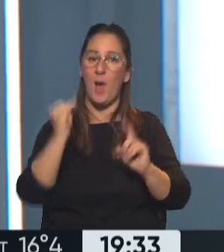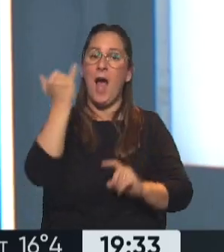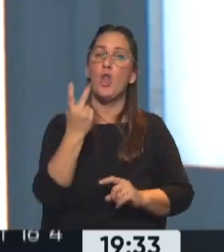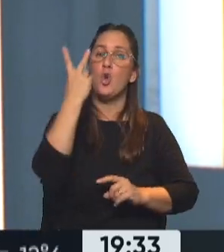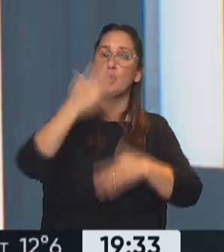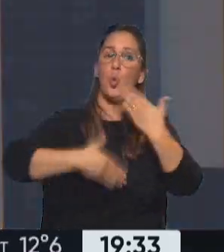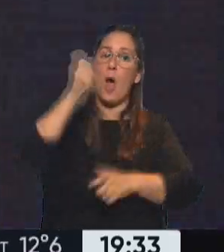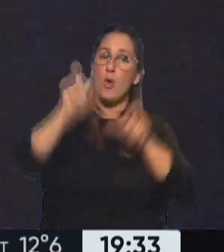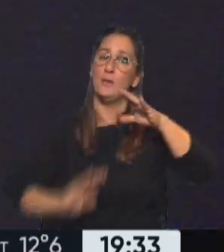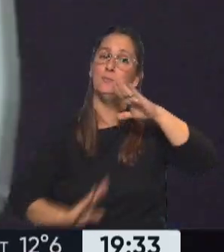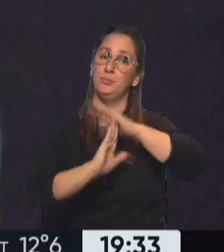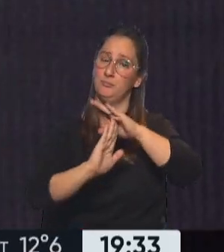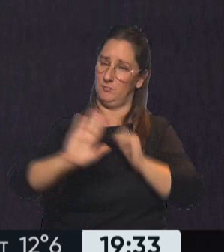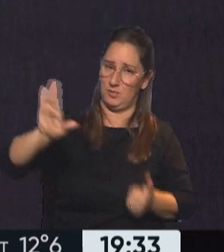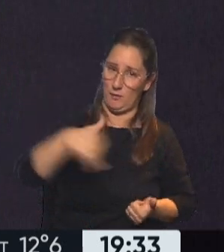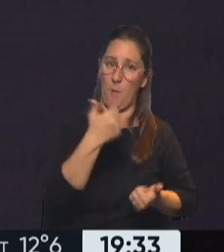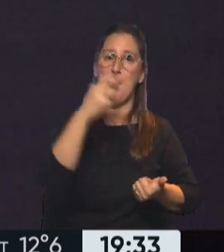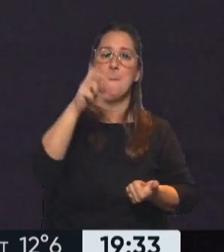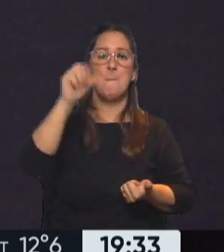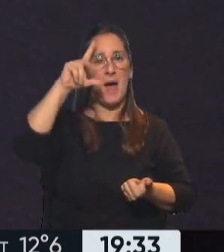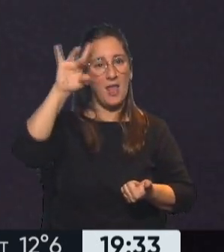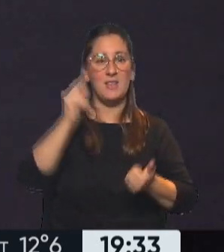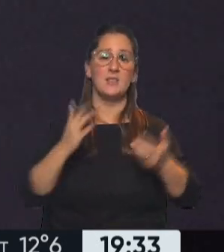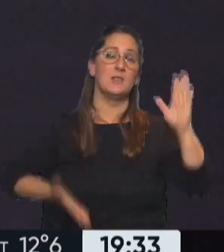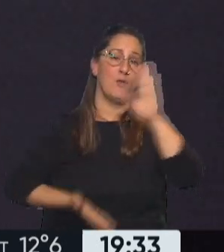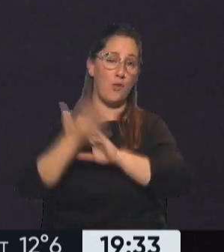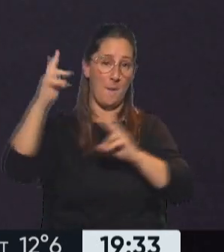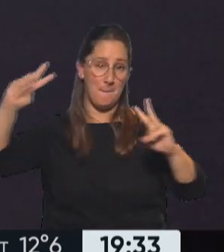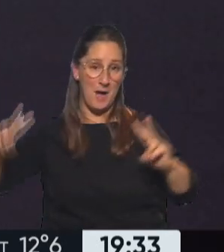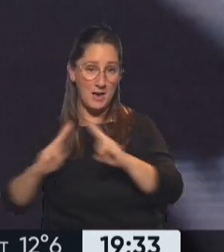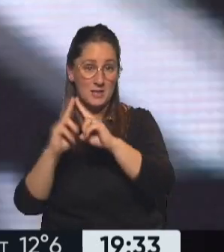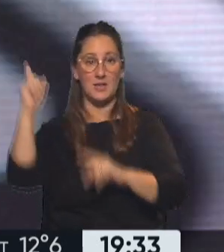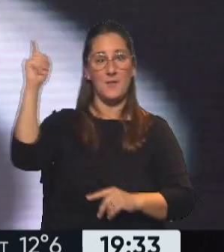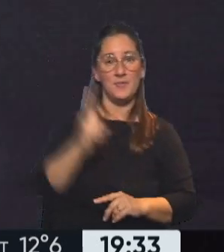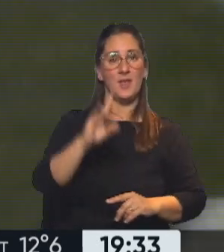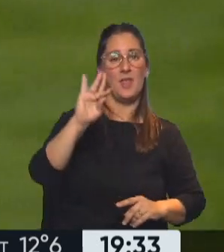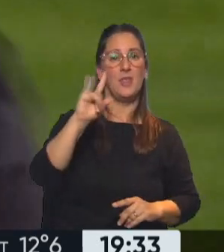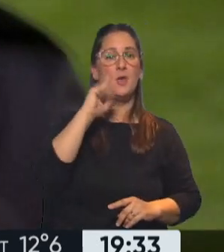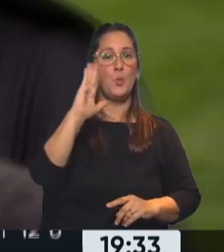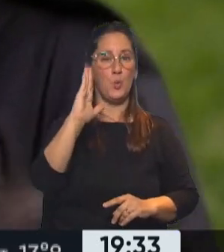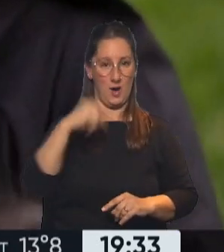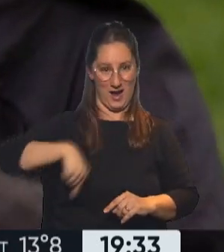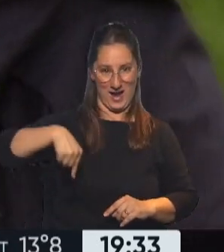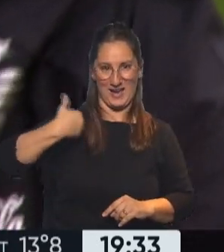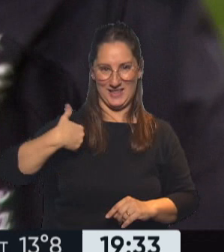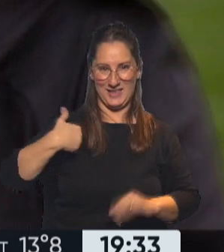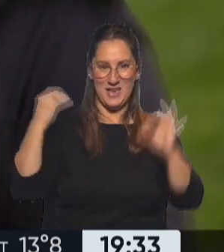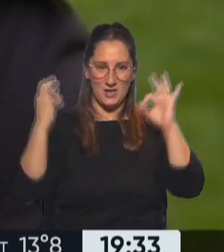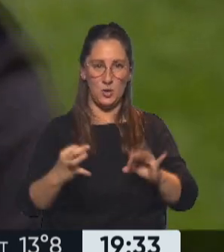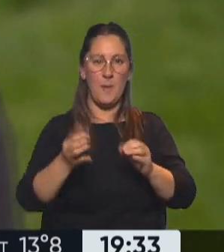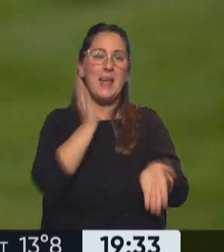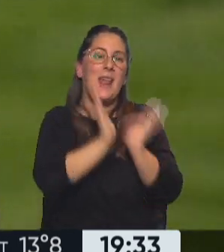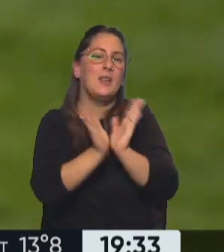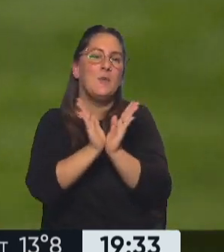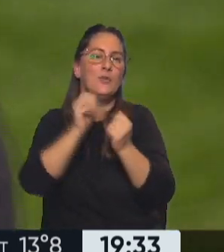fundamentales que se fueron. Paredes, se fue a París. Claro. Y vino el Dibu Martínez acá a la Argentina, se trata la rodilla,